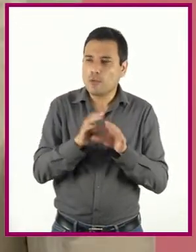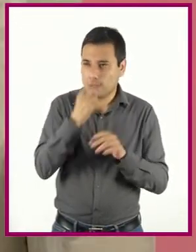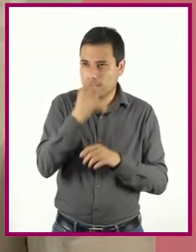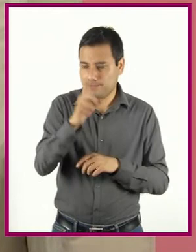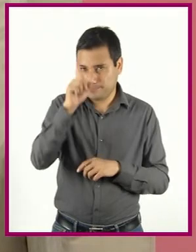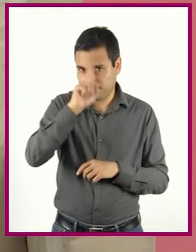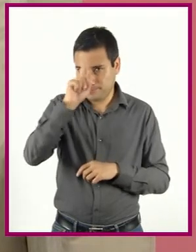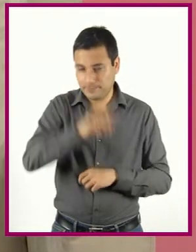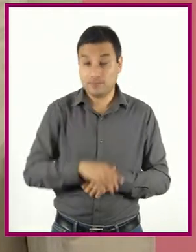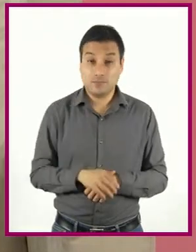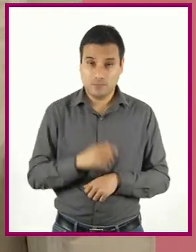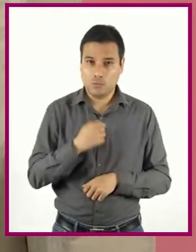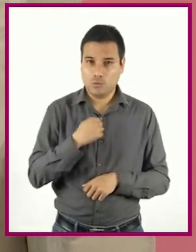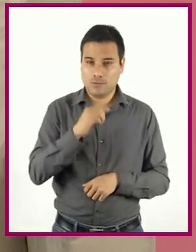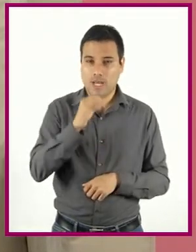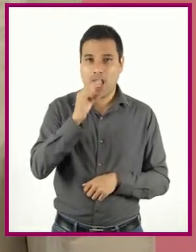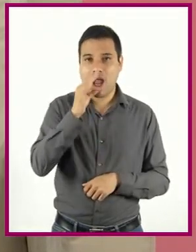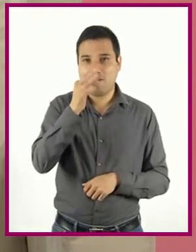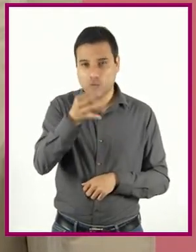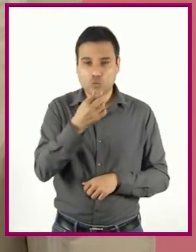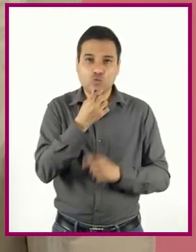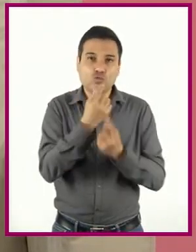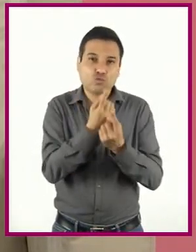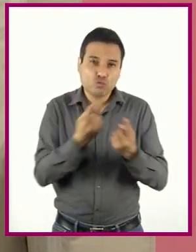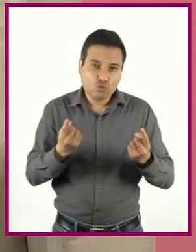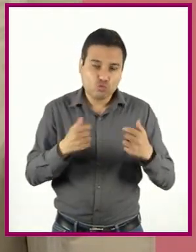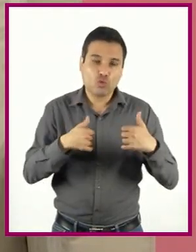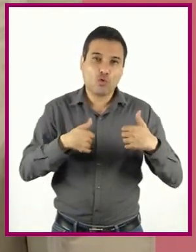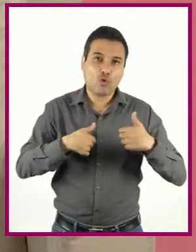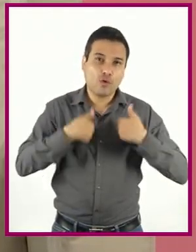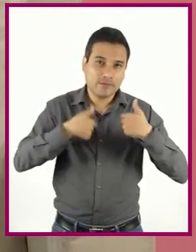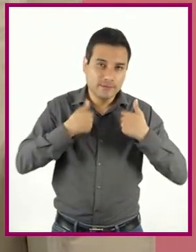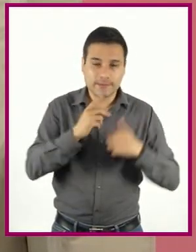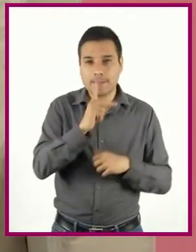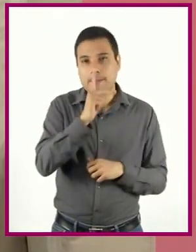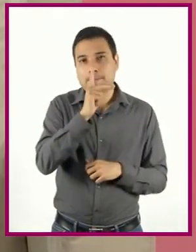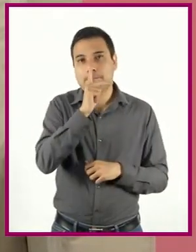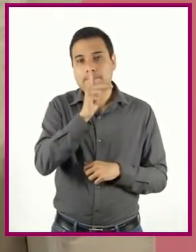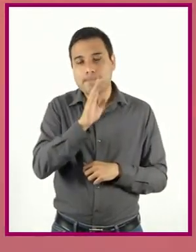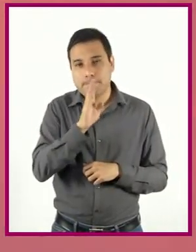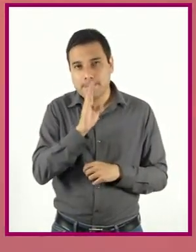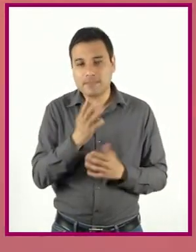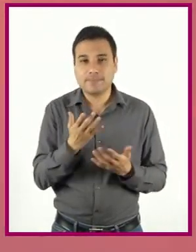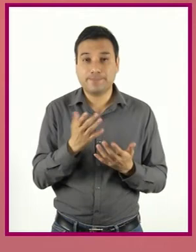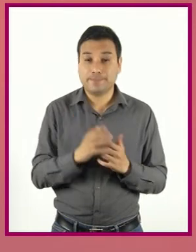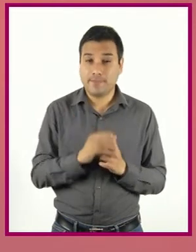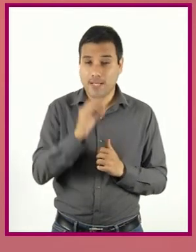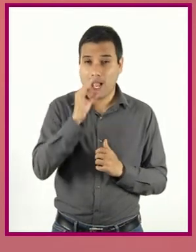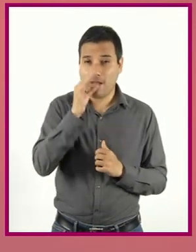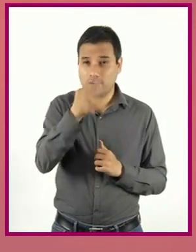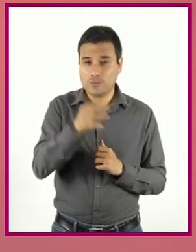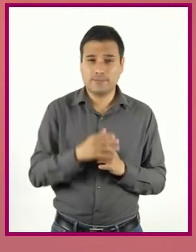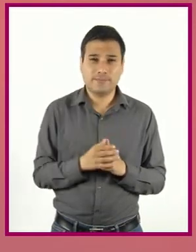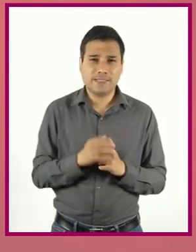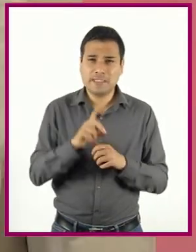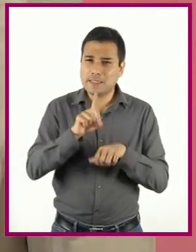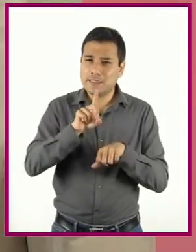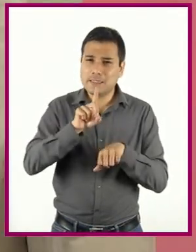Pues yo les diría a los niños, a las niñas, a los adolescentes, a los padres de familia, que vale la pena cada